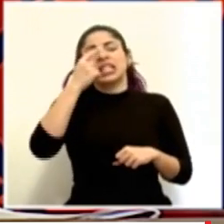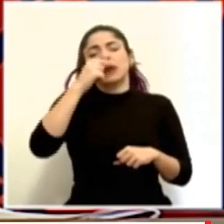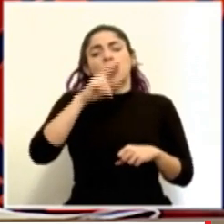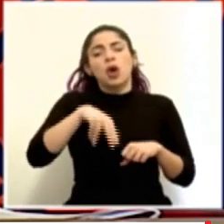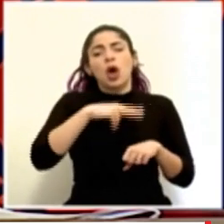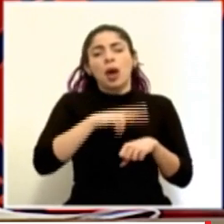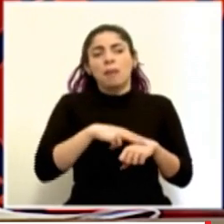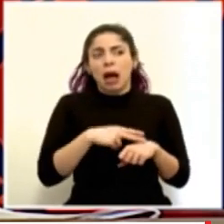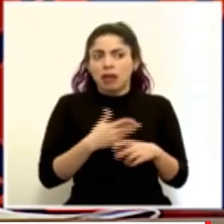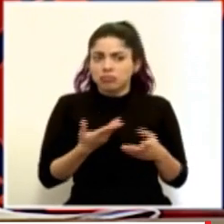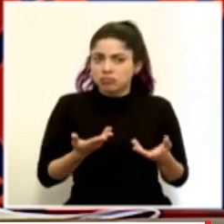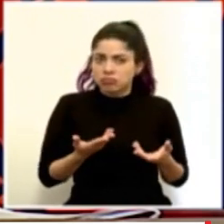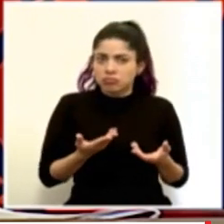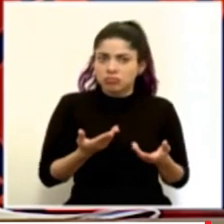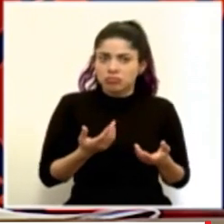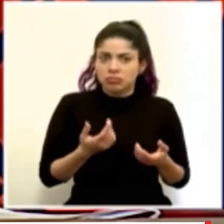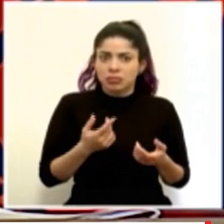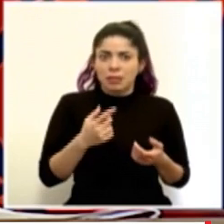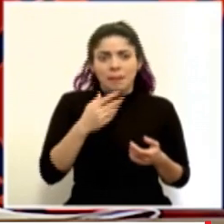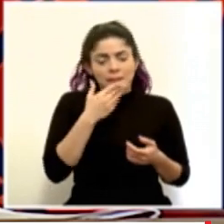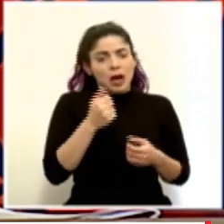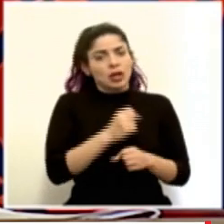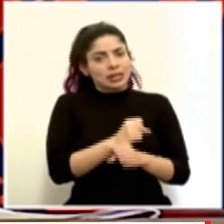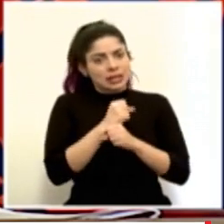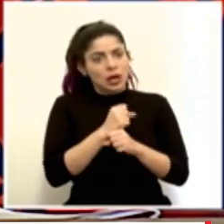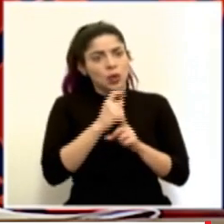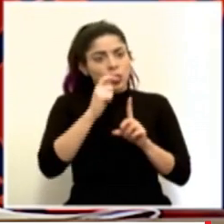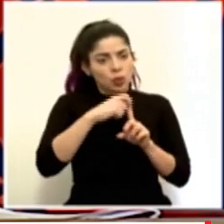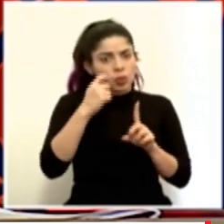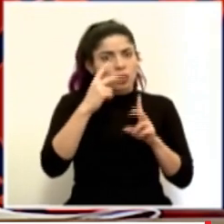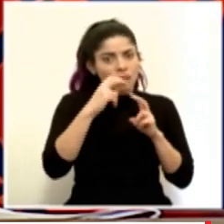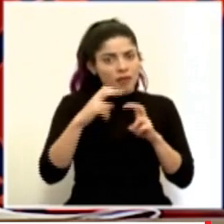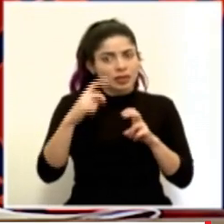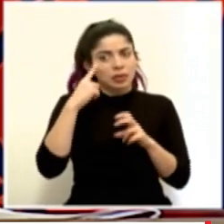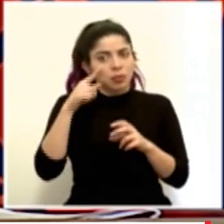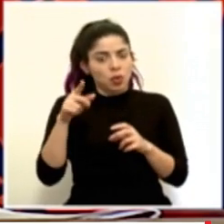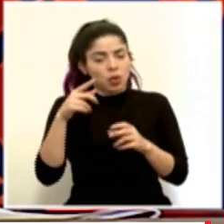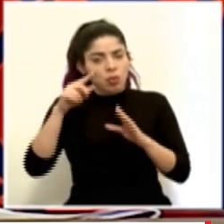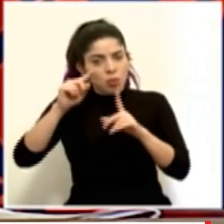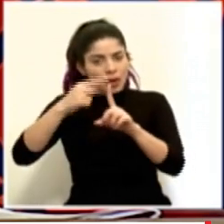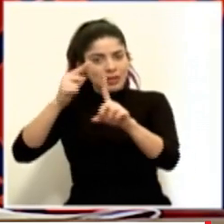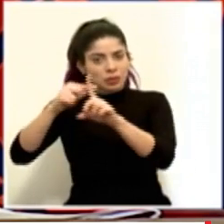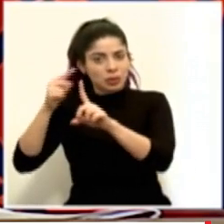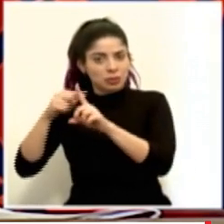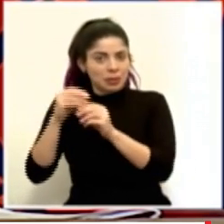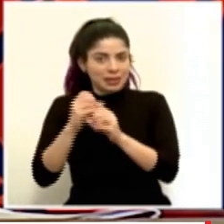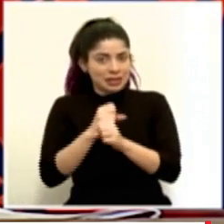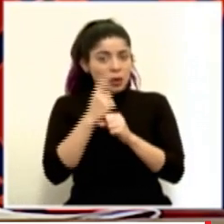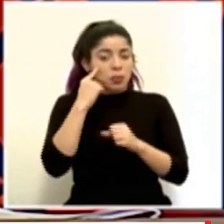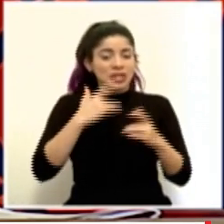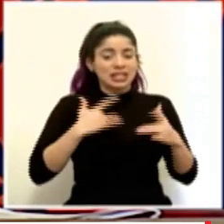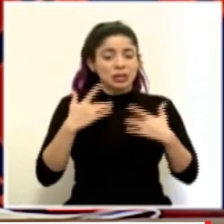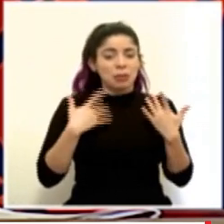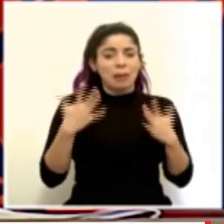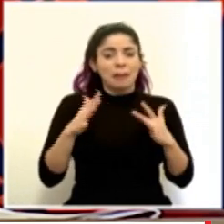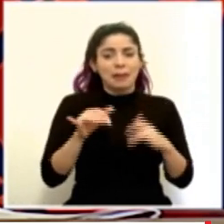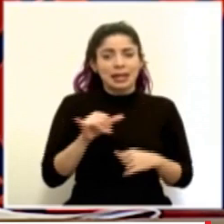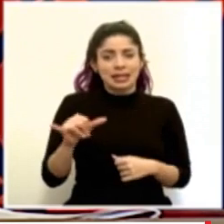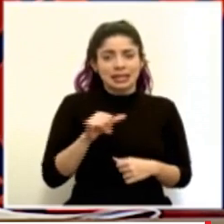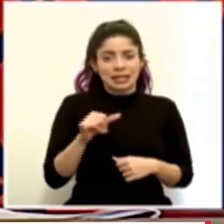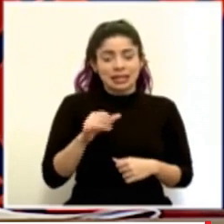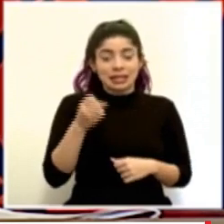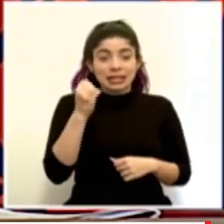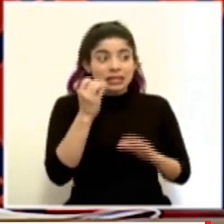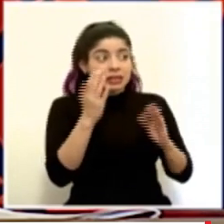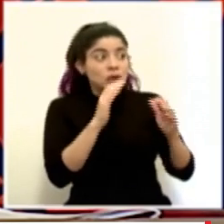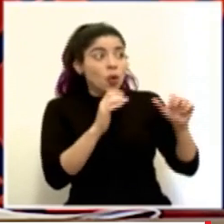normal y no salir de las dudas que se están realizando en el muestreo correspondiente, ya que los síntomas son similares comparados